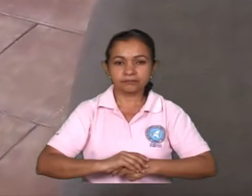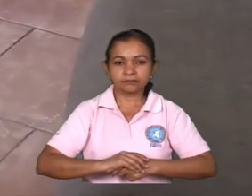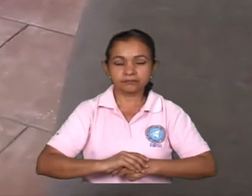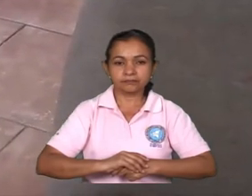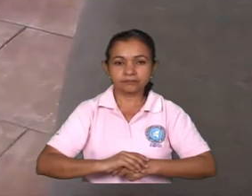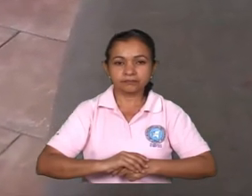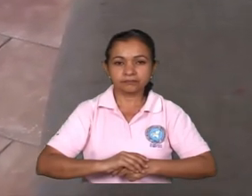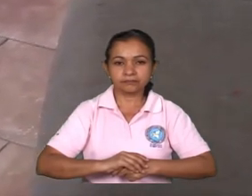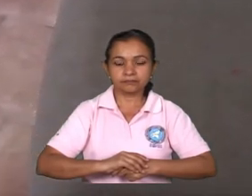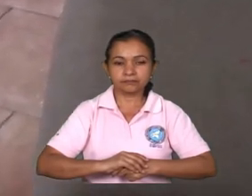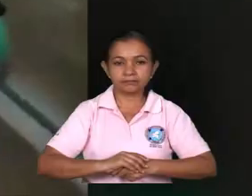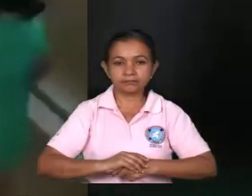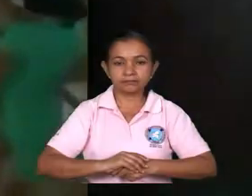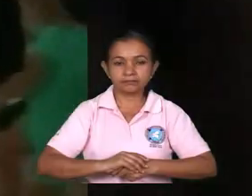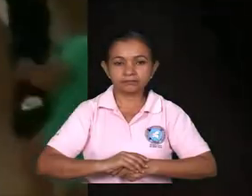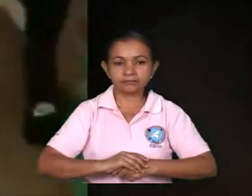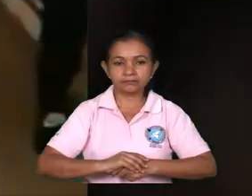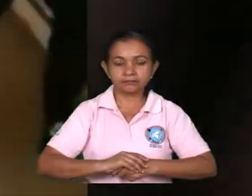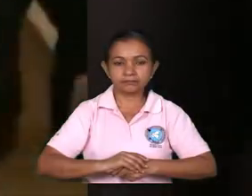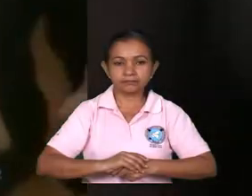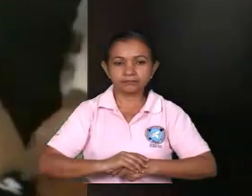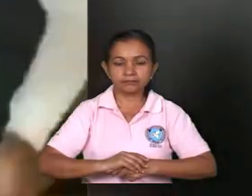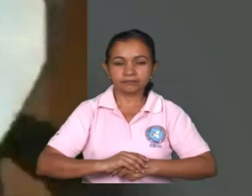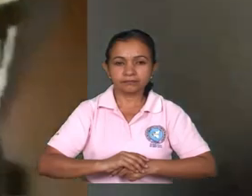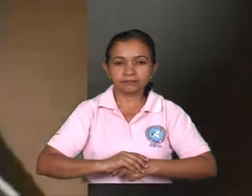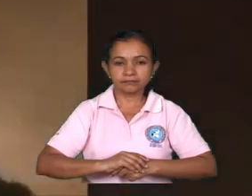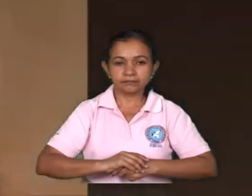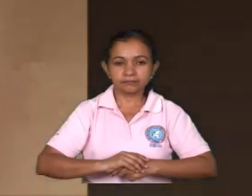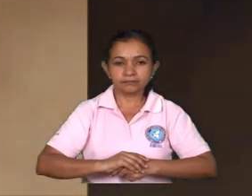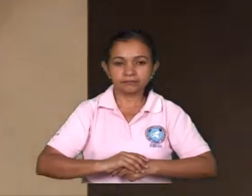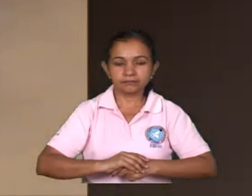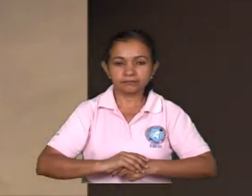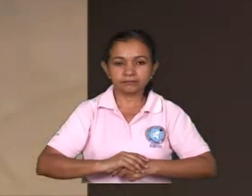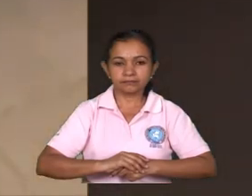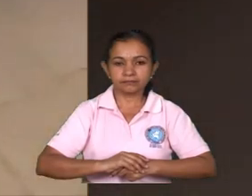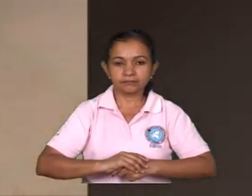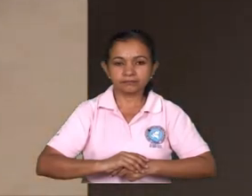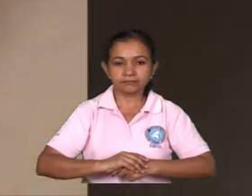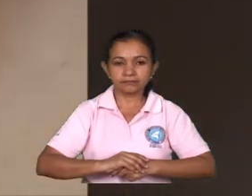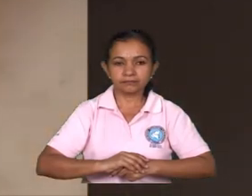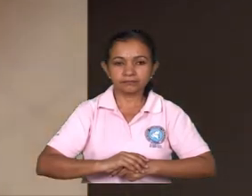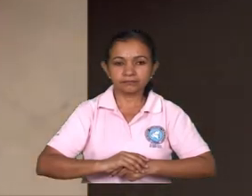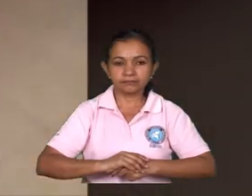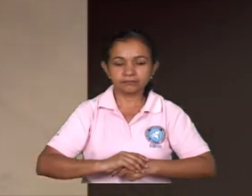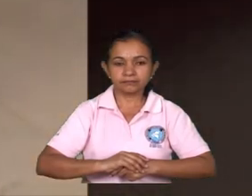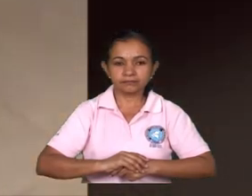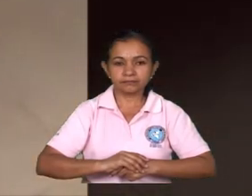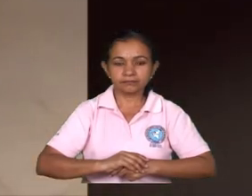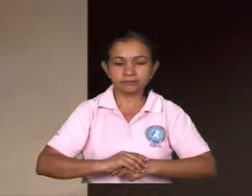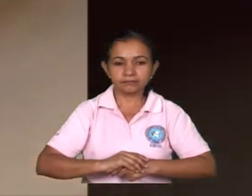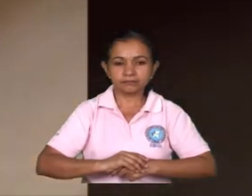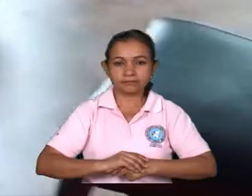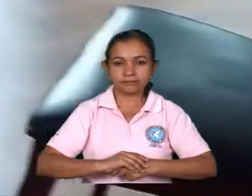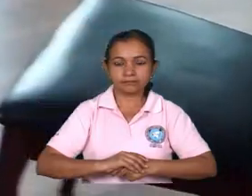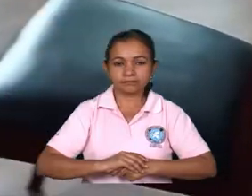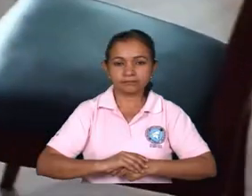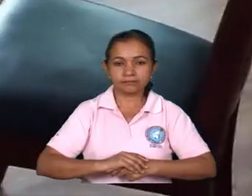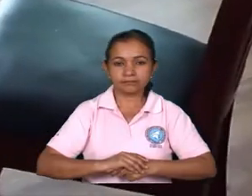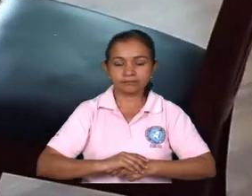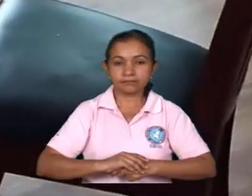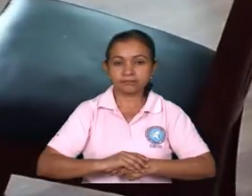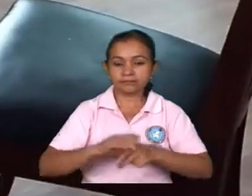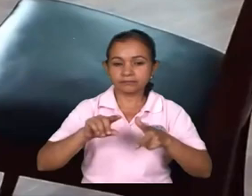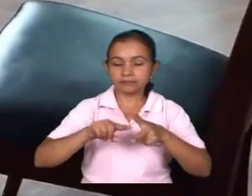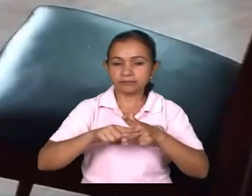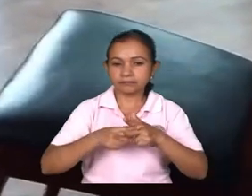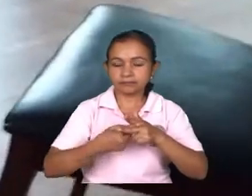Oh, your mom's gonna be mad. Come on, come on, kid. Oh, kid, let me go.